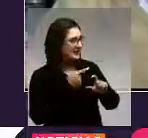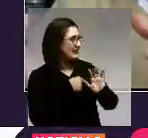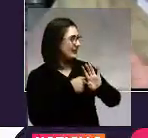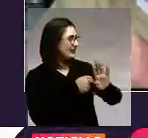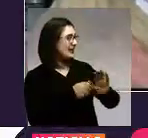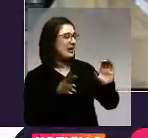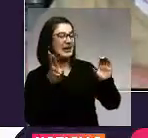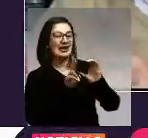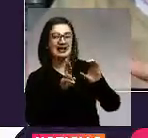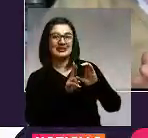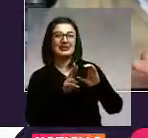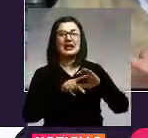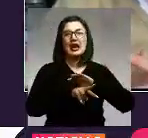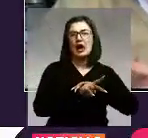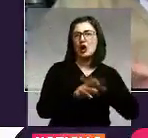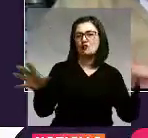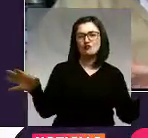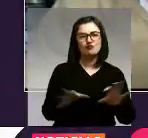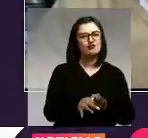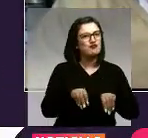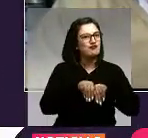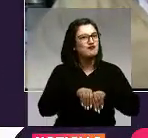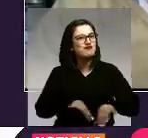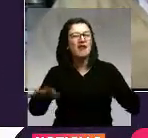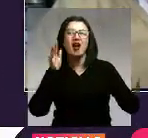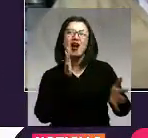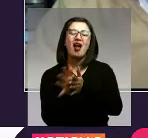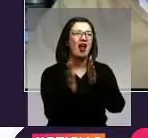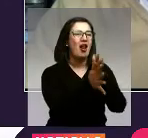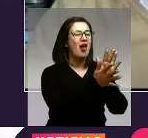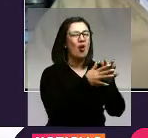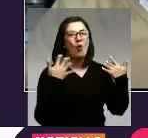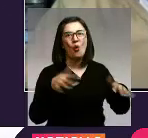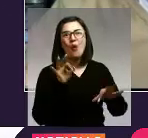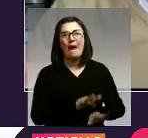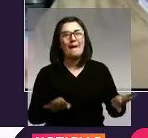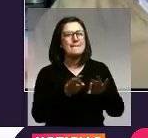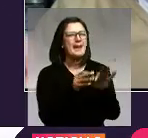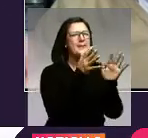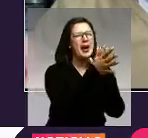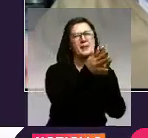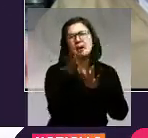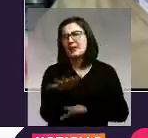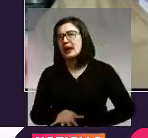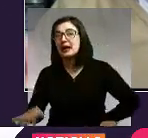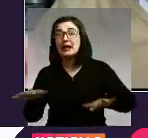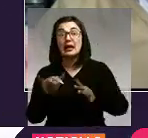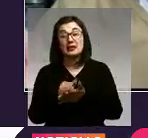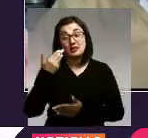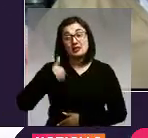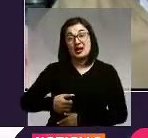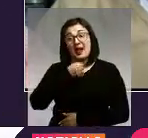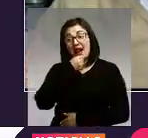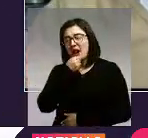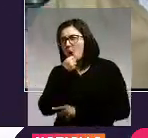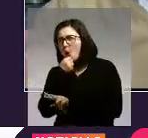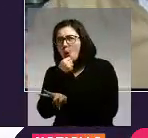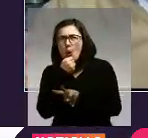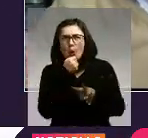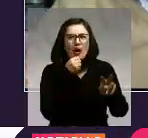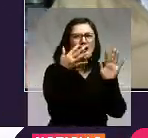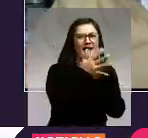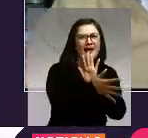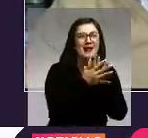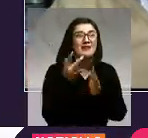Caracol, una sola radio en la Fórmula 1, que fue la forma como le pudimos llevar. Y para uno de periodista, pues llegar, ir hasta